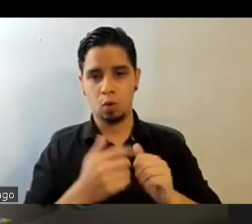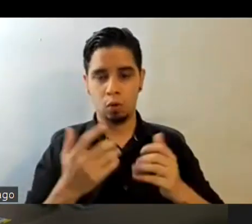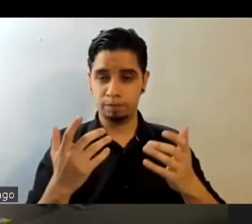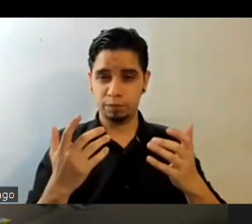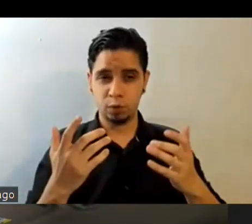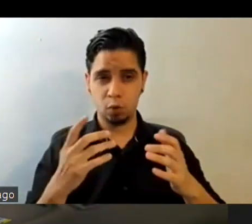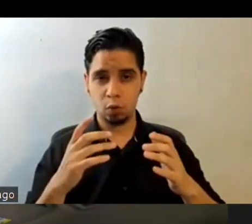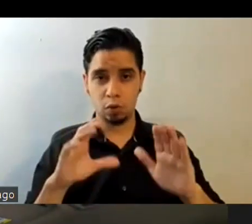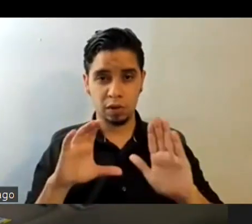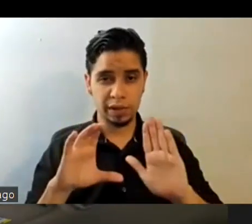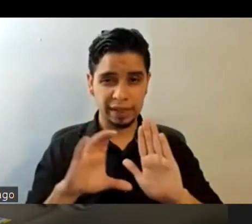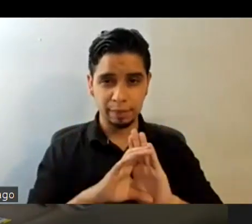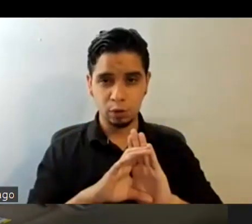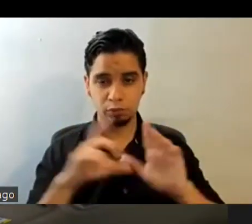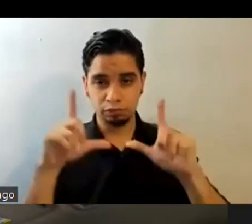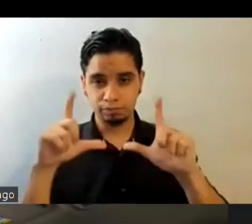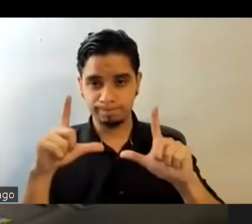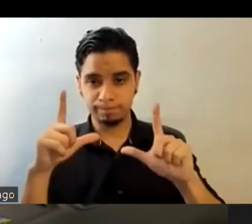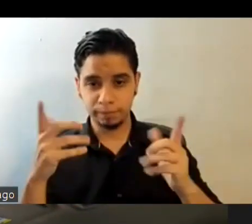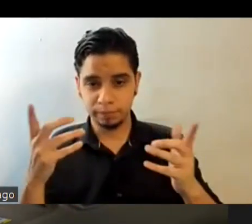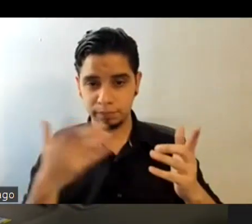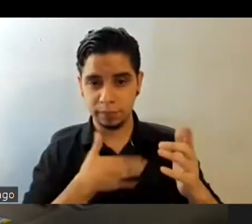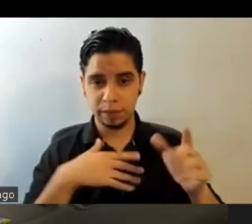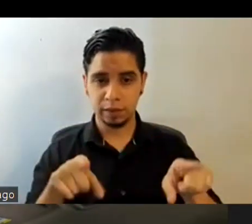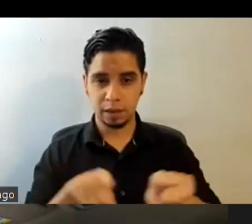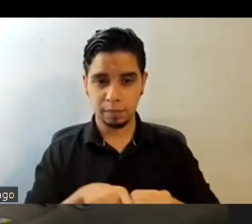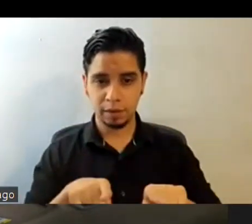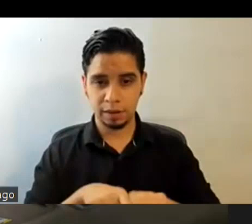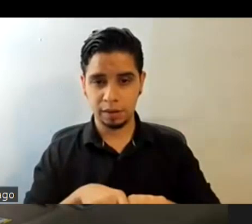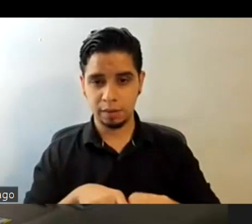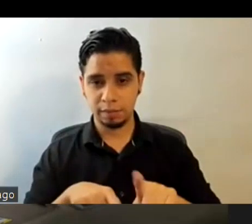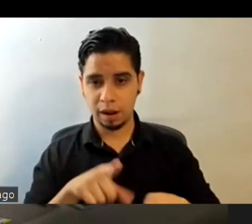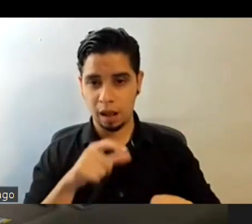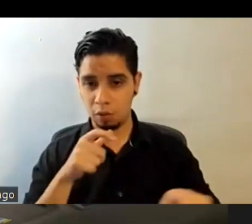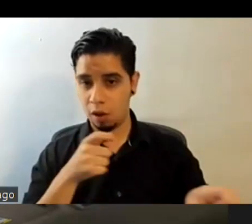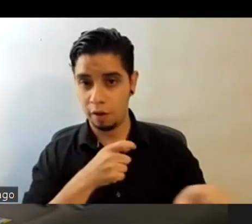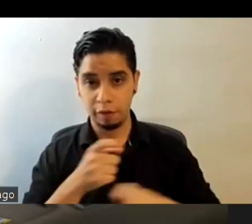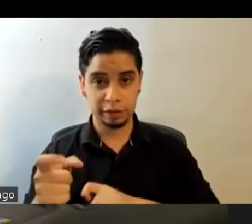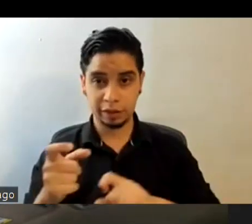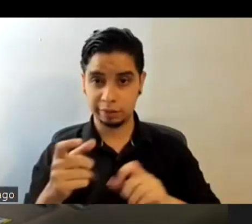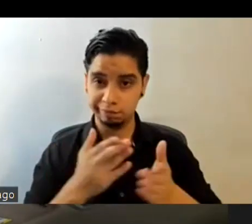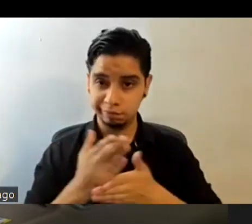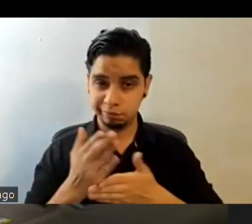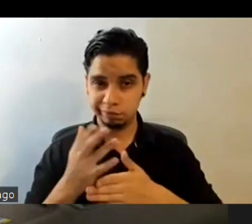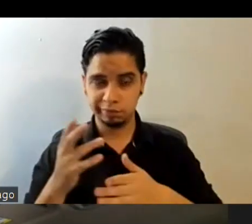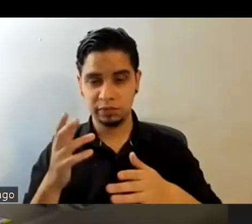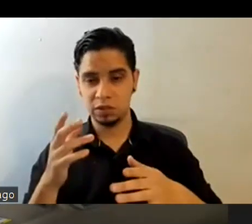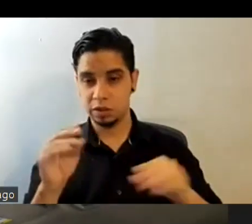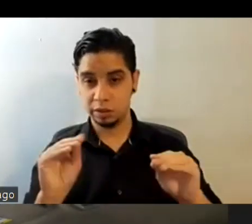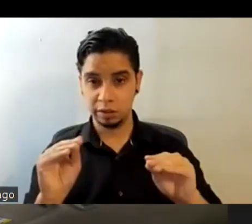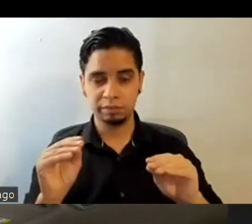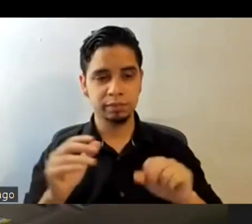pues vamos a usar la portada con una fotografía mía también para no tener que buscar derechos de autor de ningún otro artista. Así que ahí